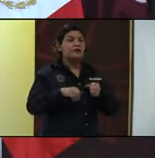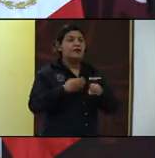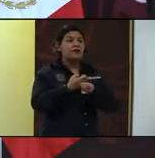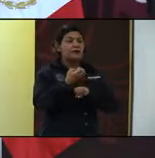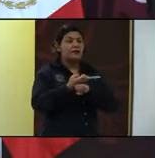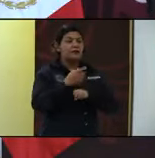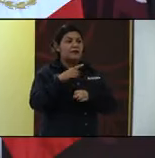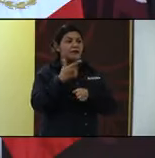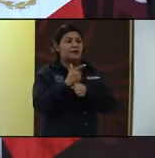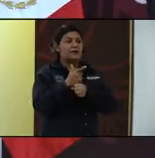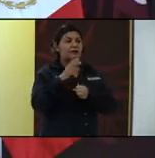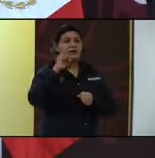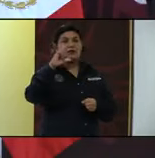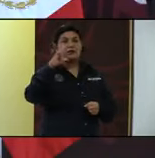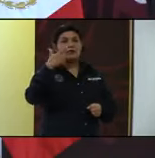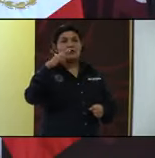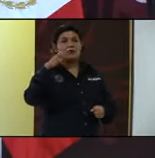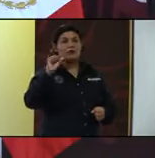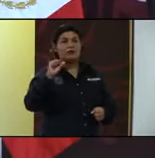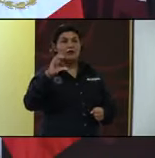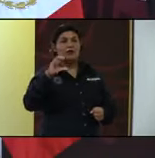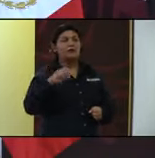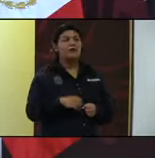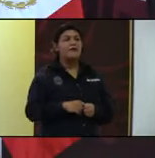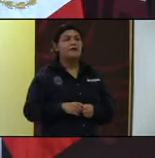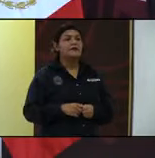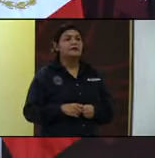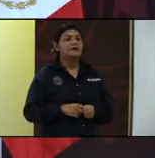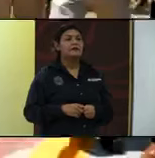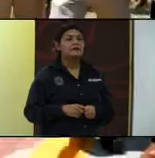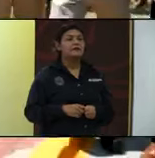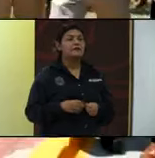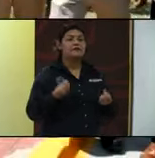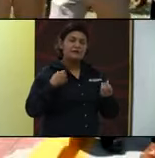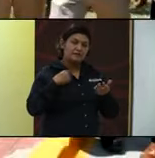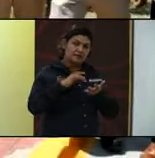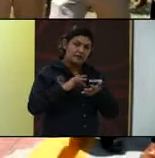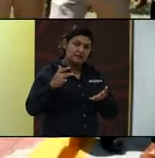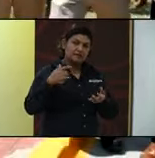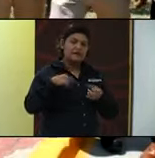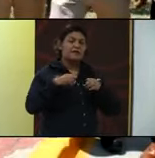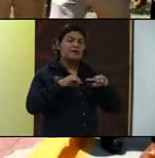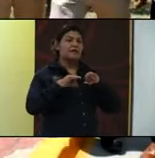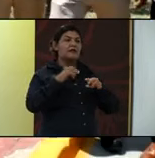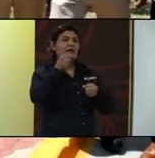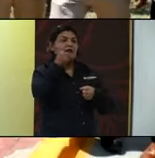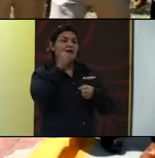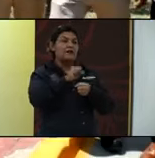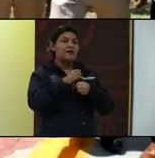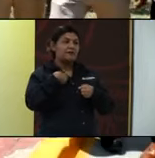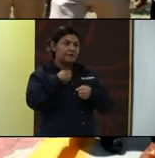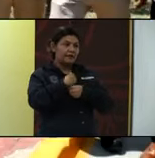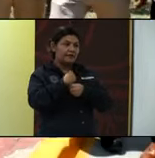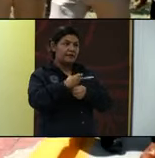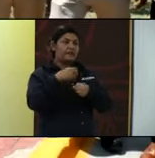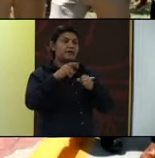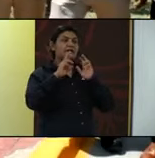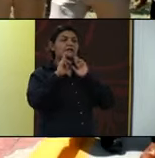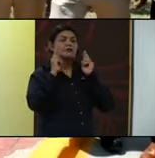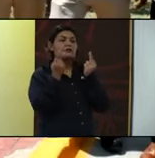a la licenciada Olga Patricia Sosa Ruiz. Le agradezco mucho a la Secretaria del Trabajo que me haya invitado a esta